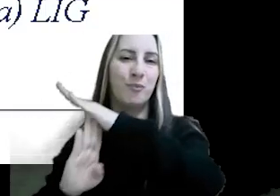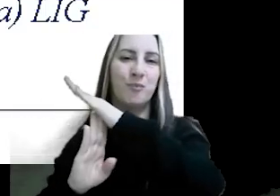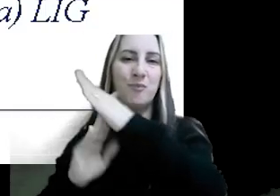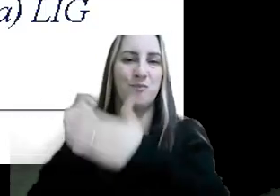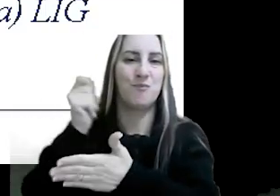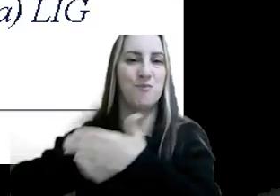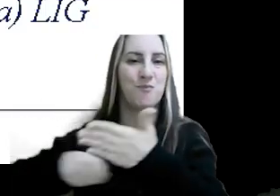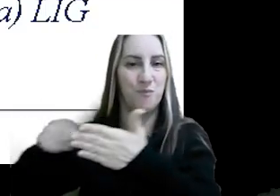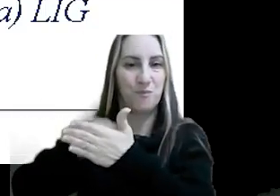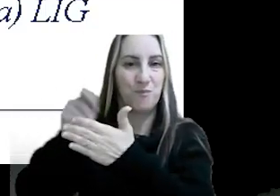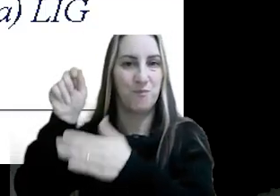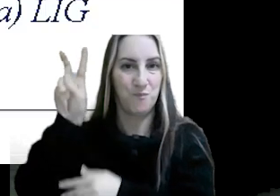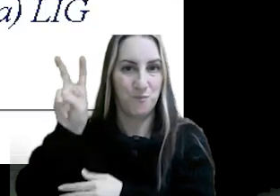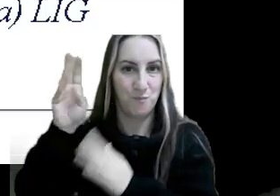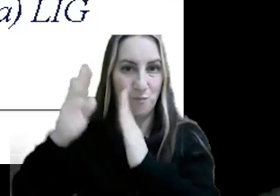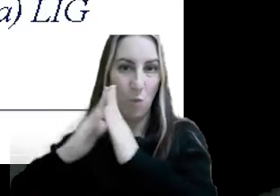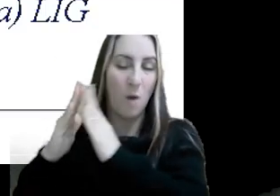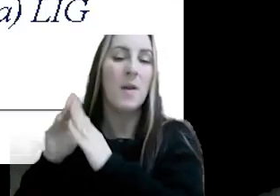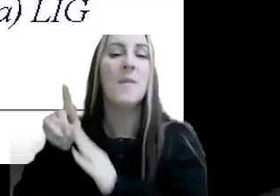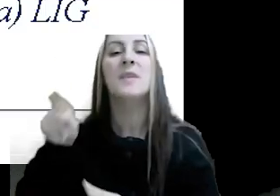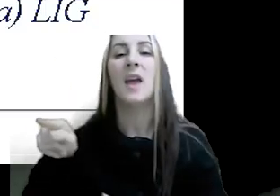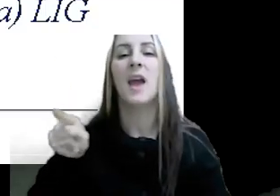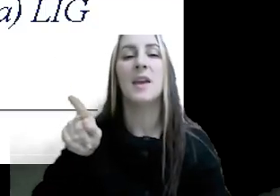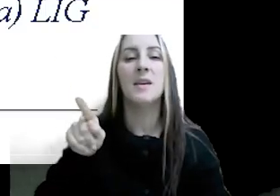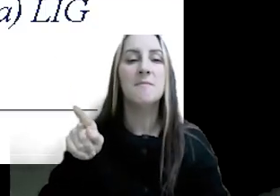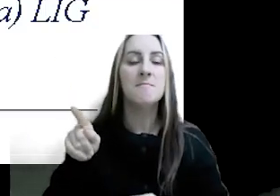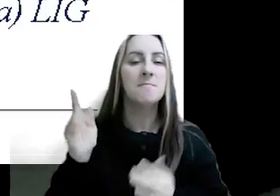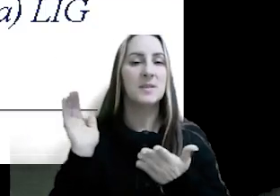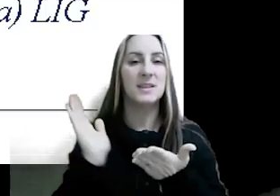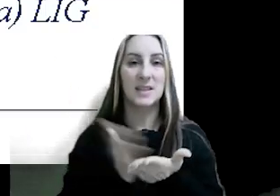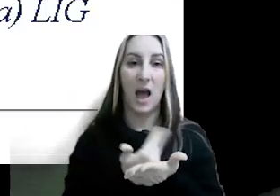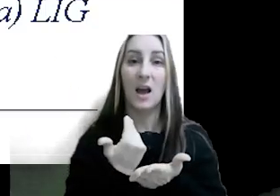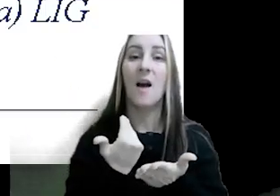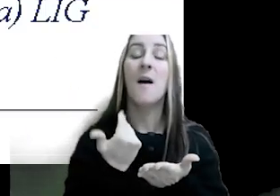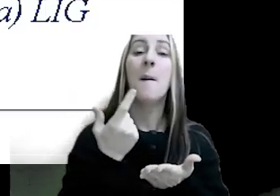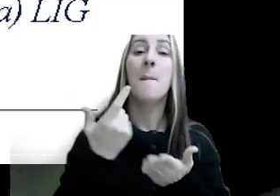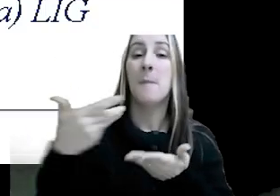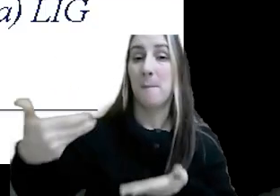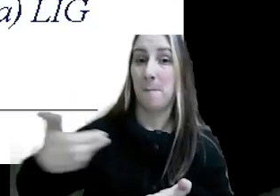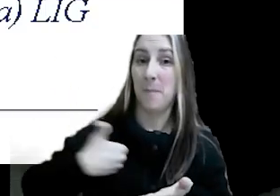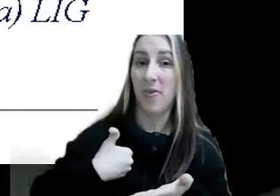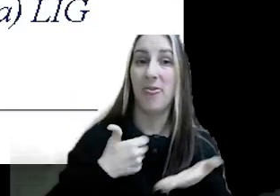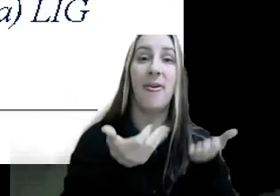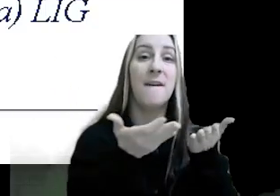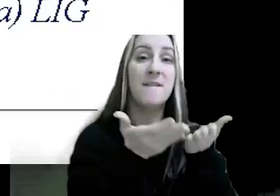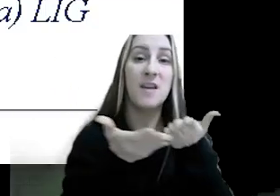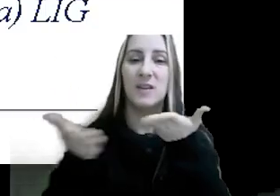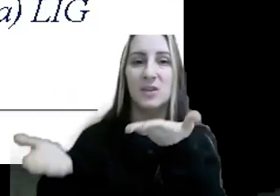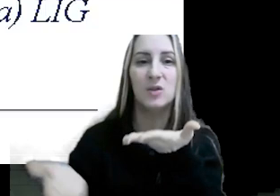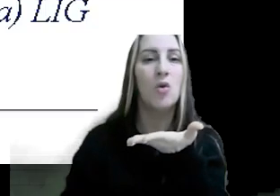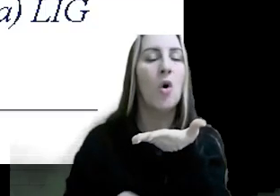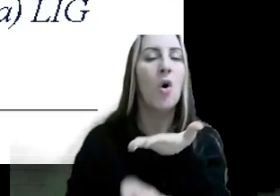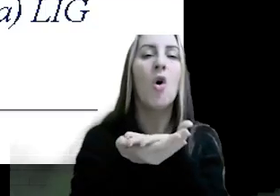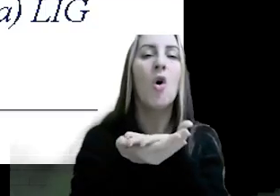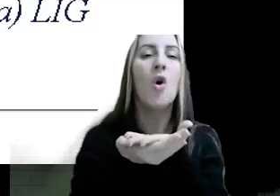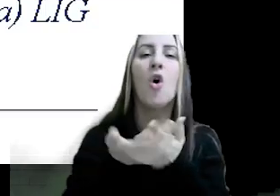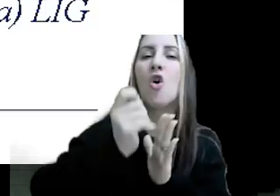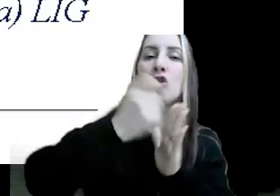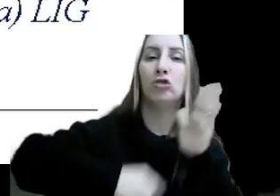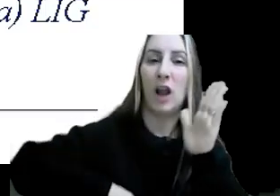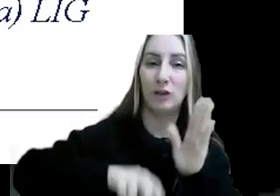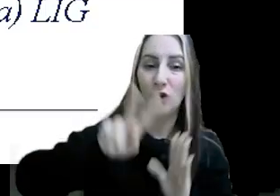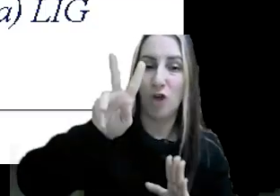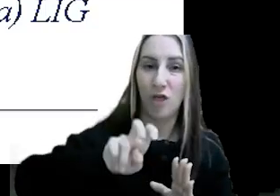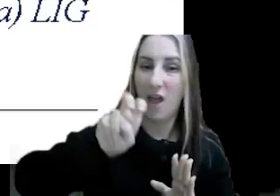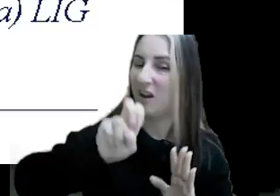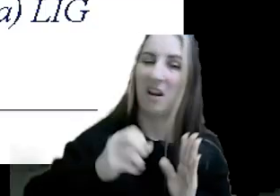dispone la supresión de adjuntar al pedido del beneficio el contrato de locación para